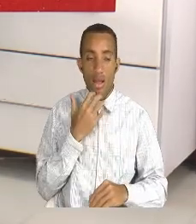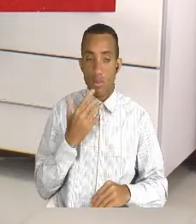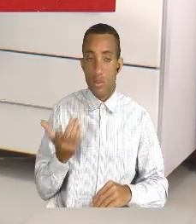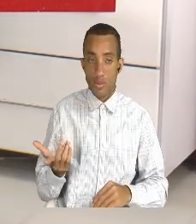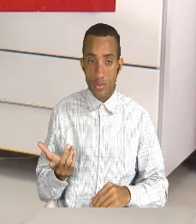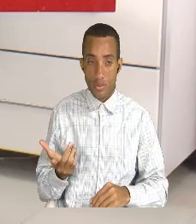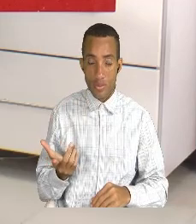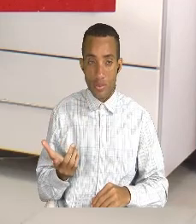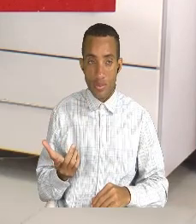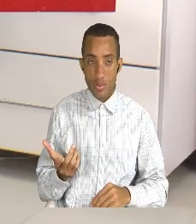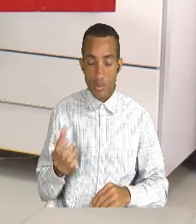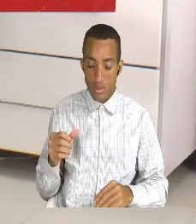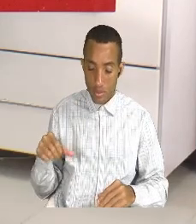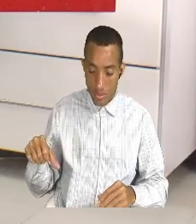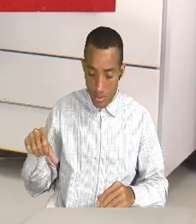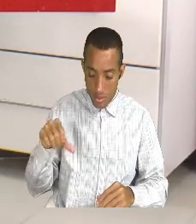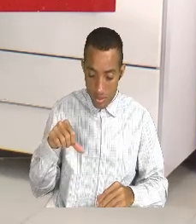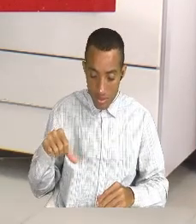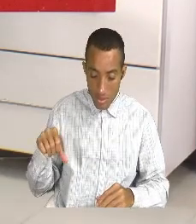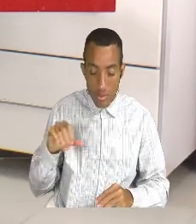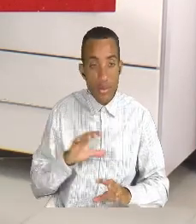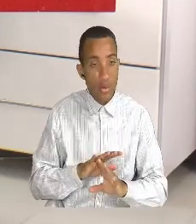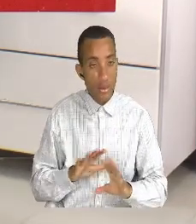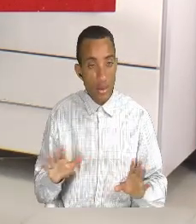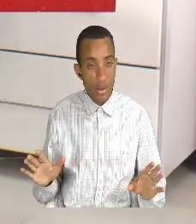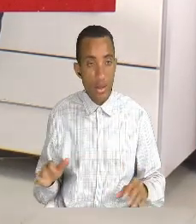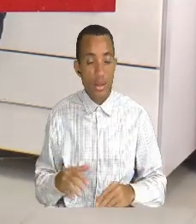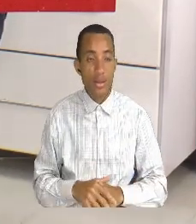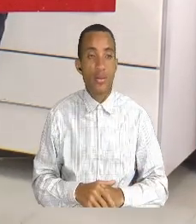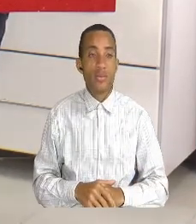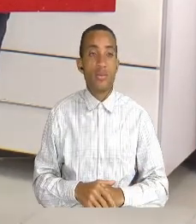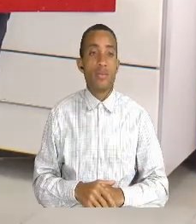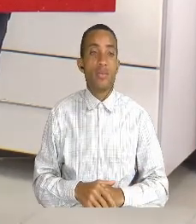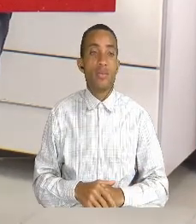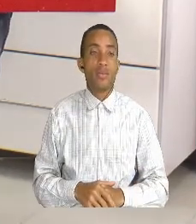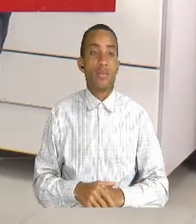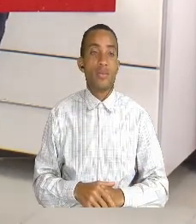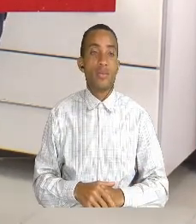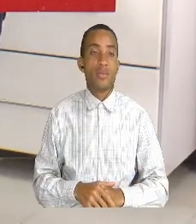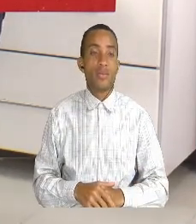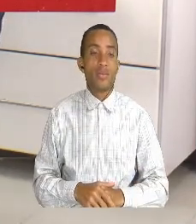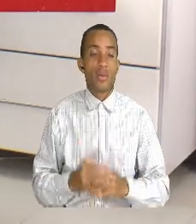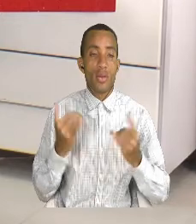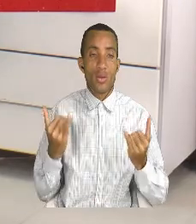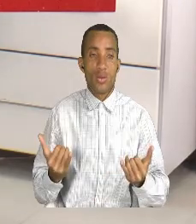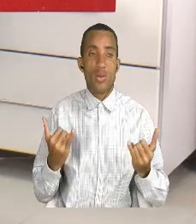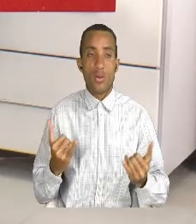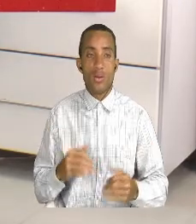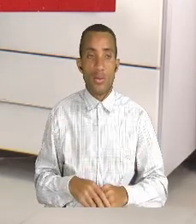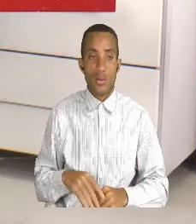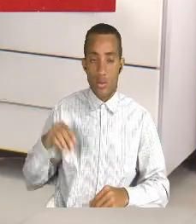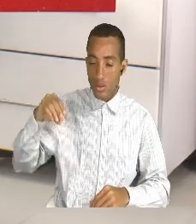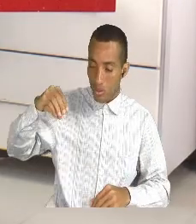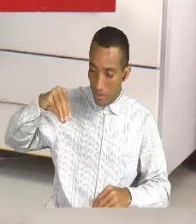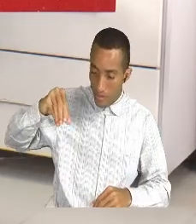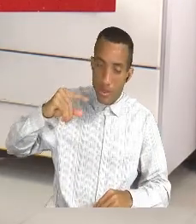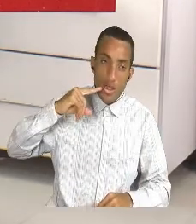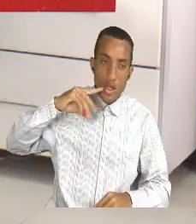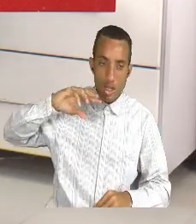desapareció, el poco que había dejado, ya nuestros vegetales lo absorbieron rápidamente. Entonces, en este momento le voy a agregar un toque de limón, unas